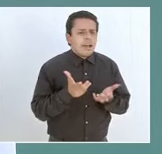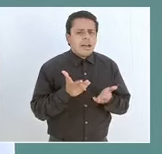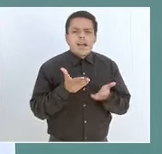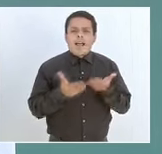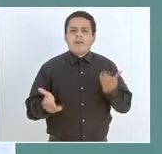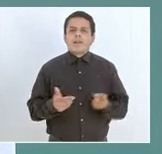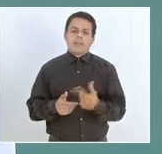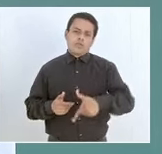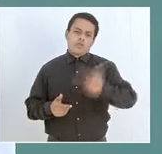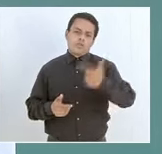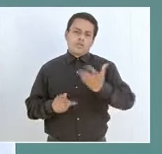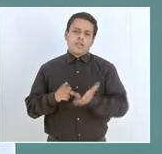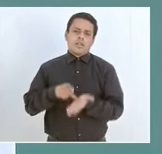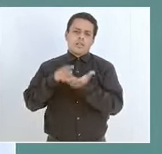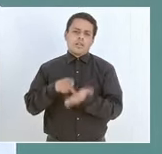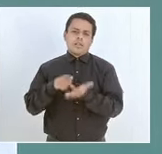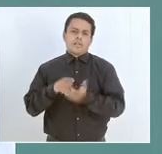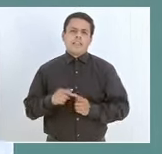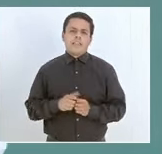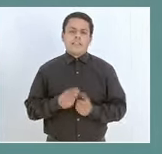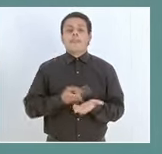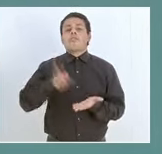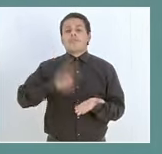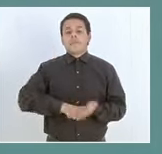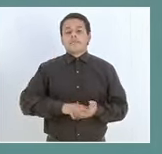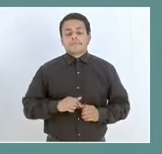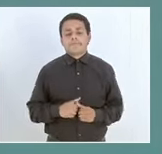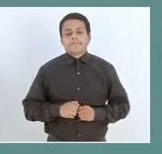12, para el doble,